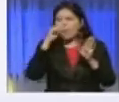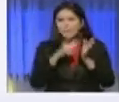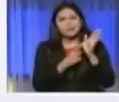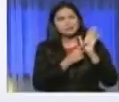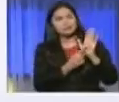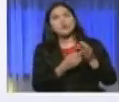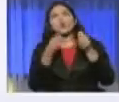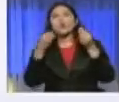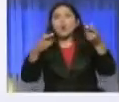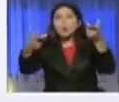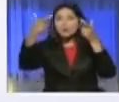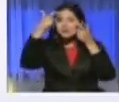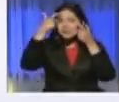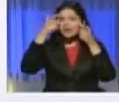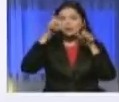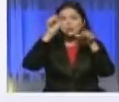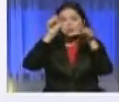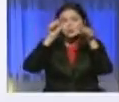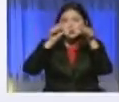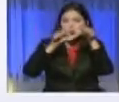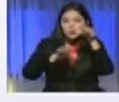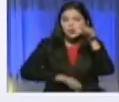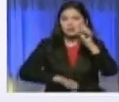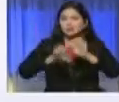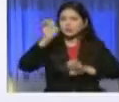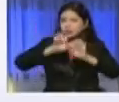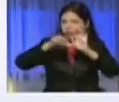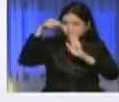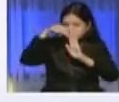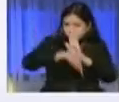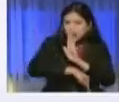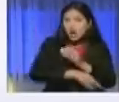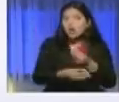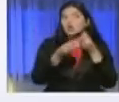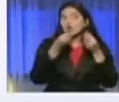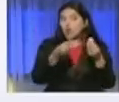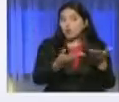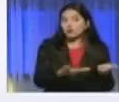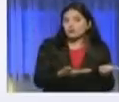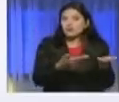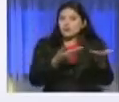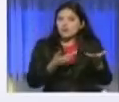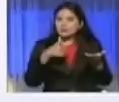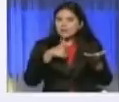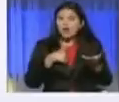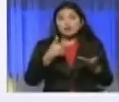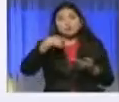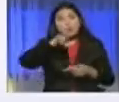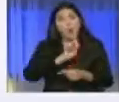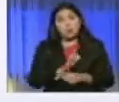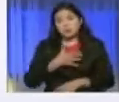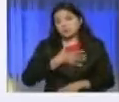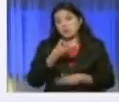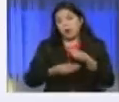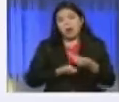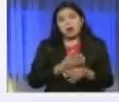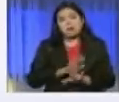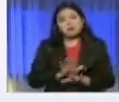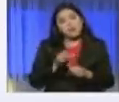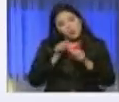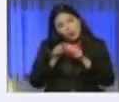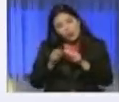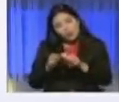el comandante Chávez estudió a fondo este tema y cómo dejó un legado. Y yo lo que estoy llevando adelante, este